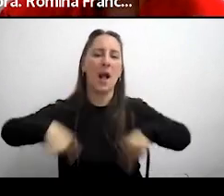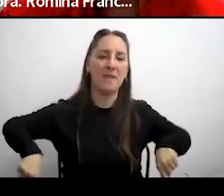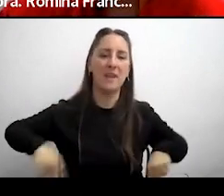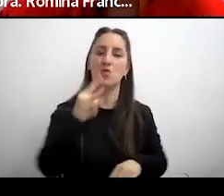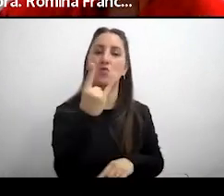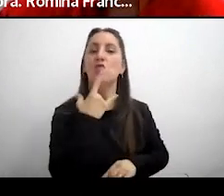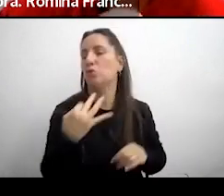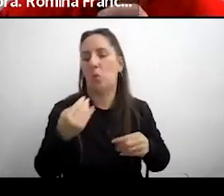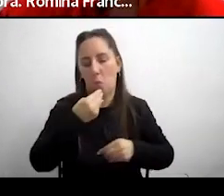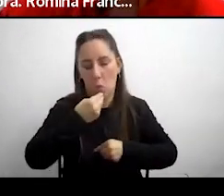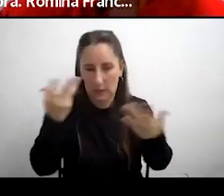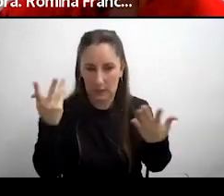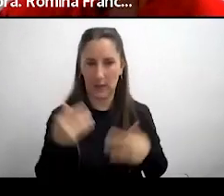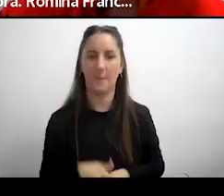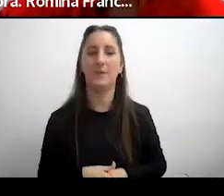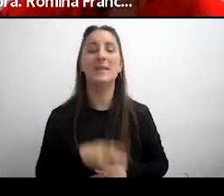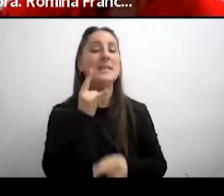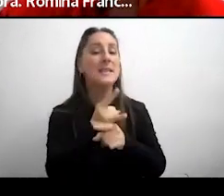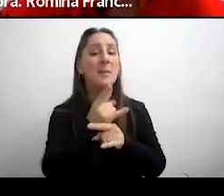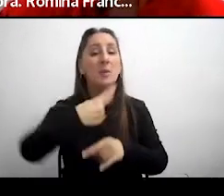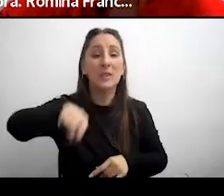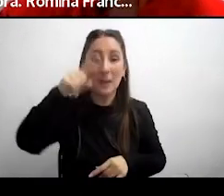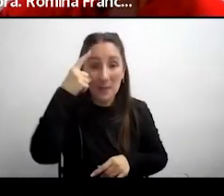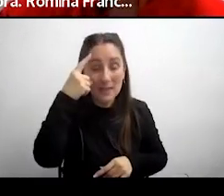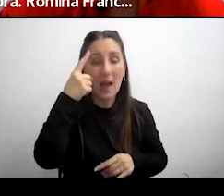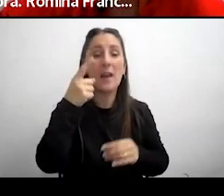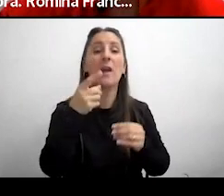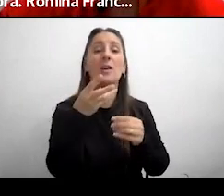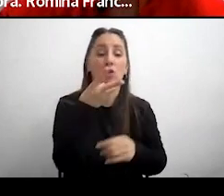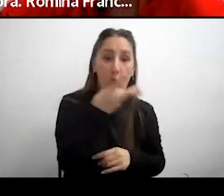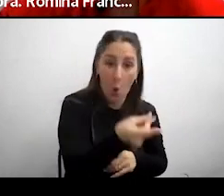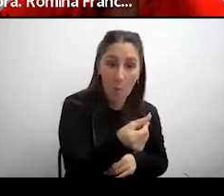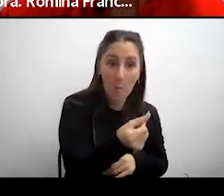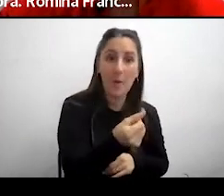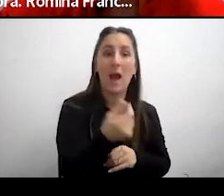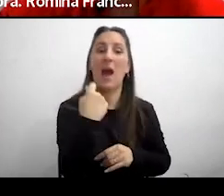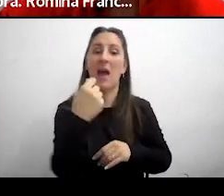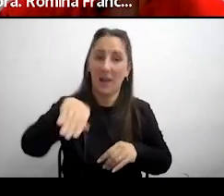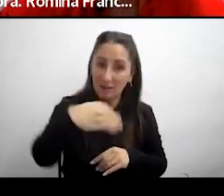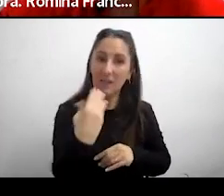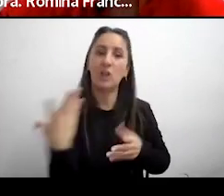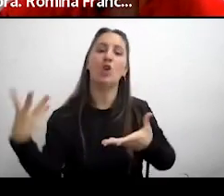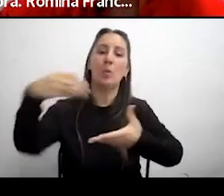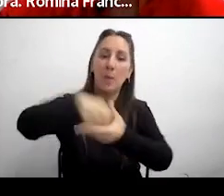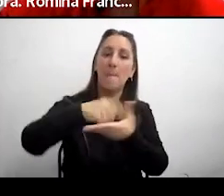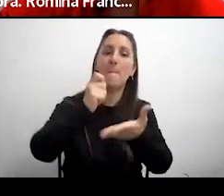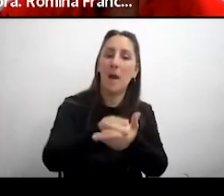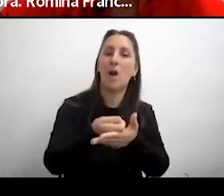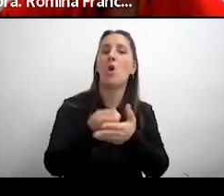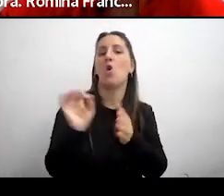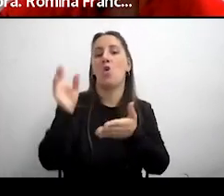fuere. Siempre tienen que considerar esto desde compra, retiro, compra, incorporación, pago, aporte o